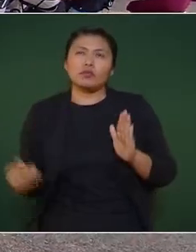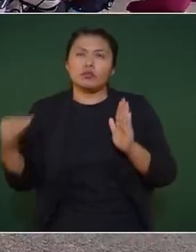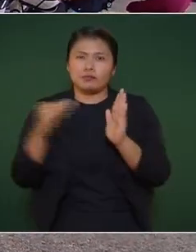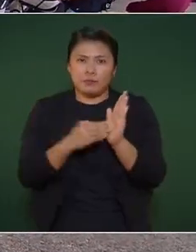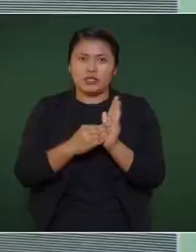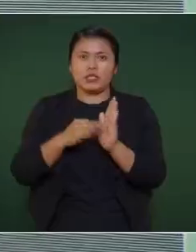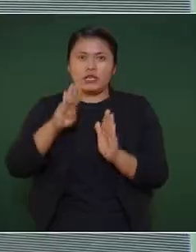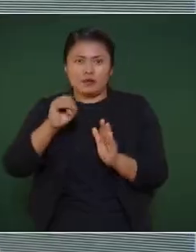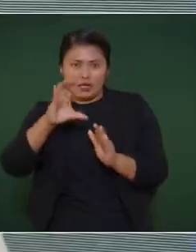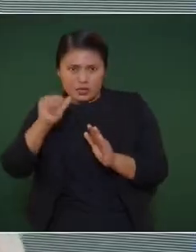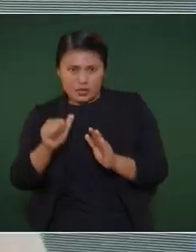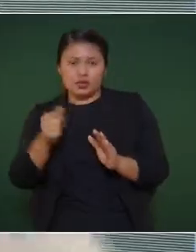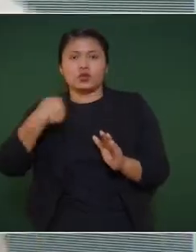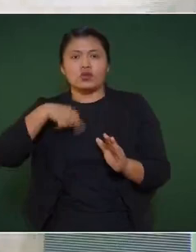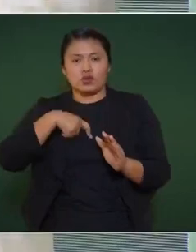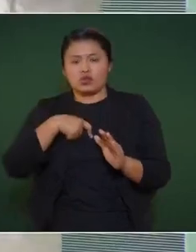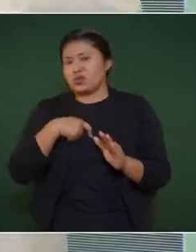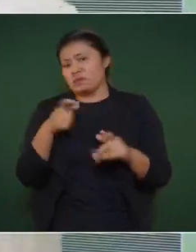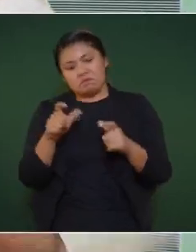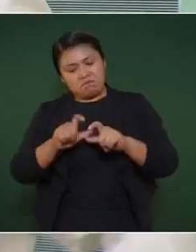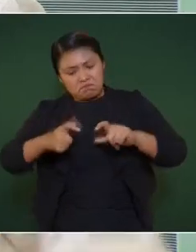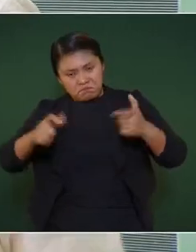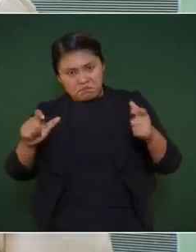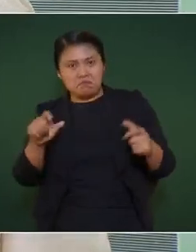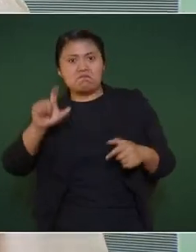especialistas las íbamos a ampliar a 20,000.